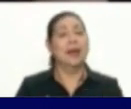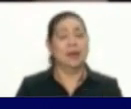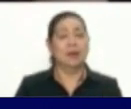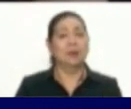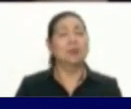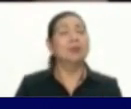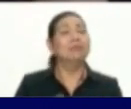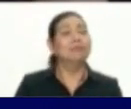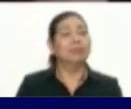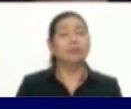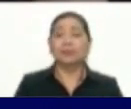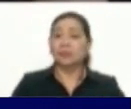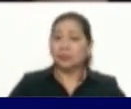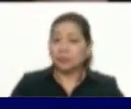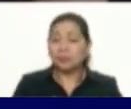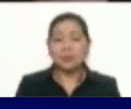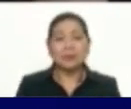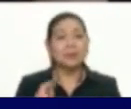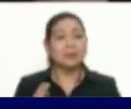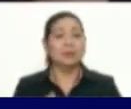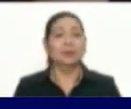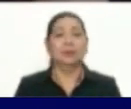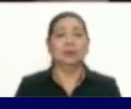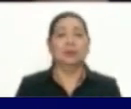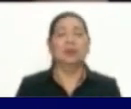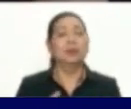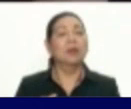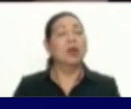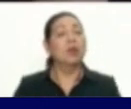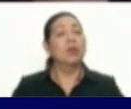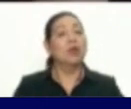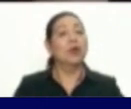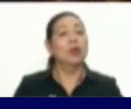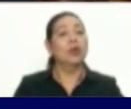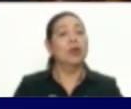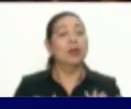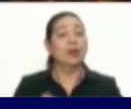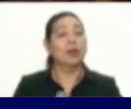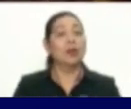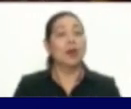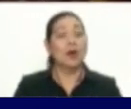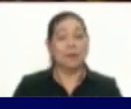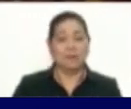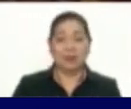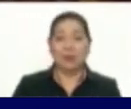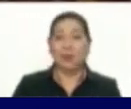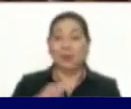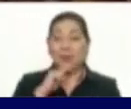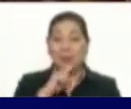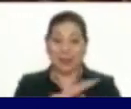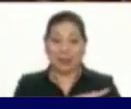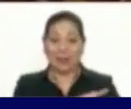una presunta organización criminal enquistada en el gobierno. Según